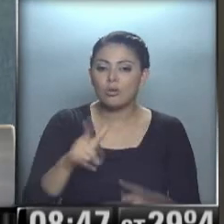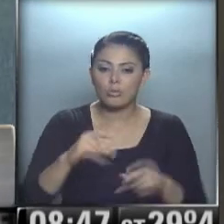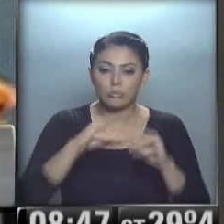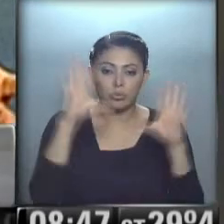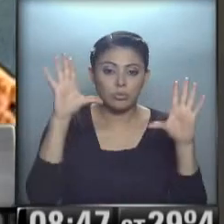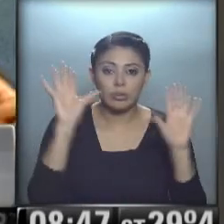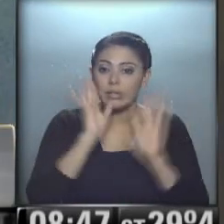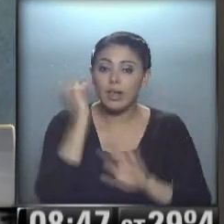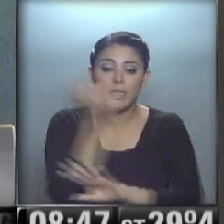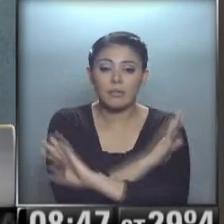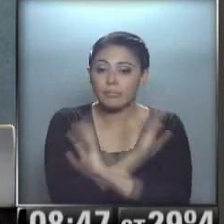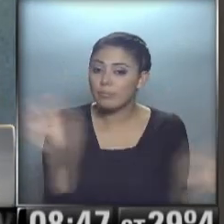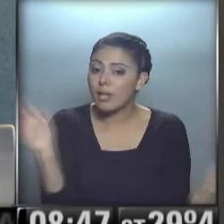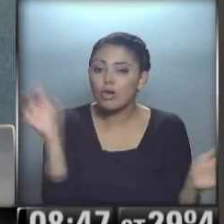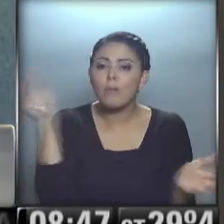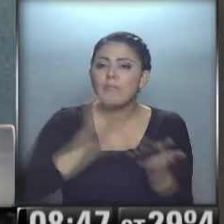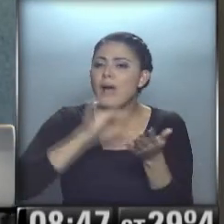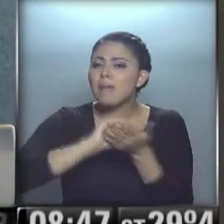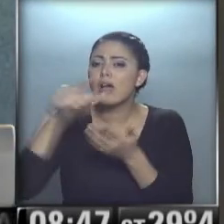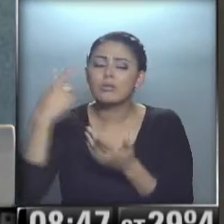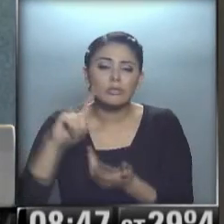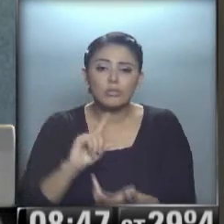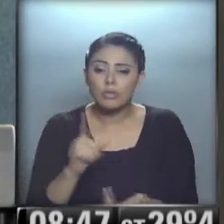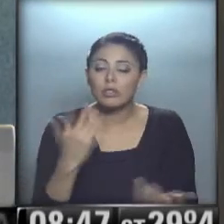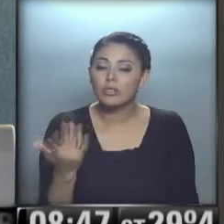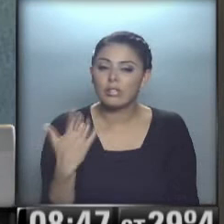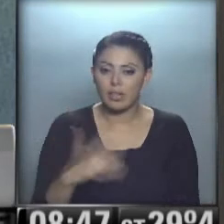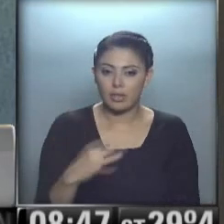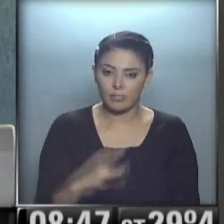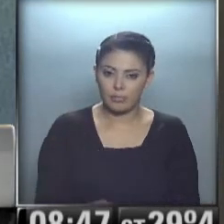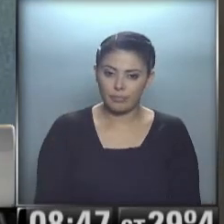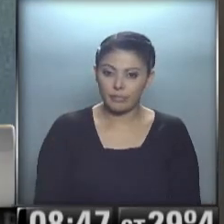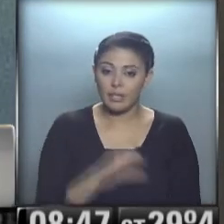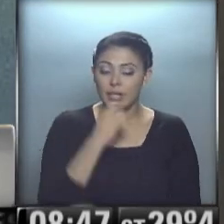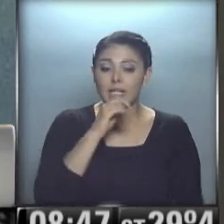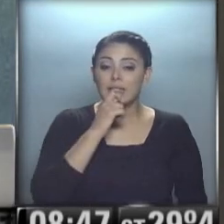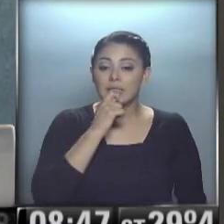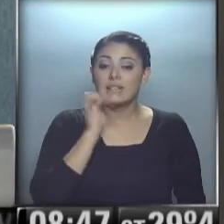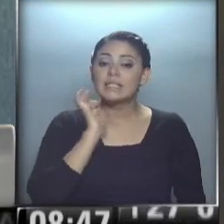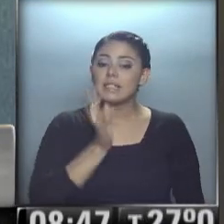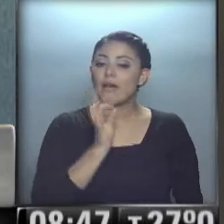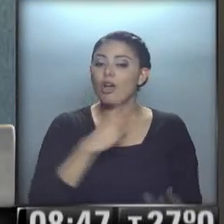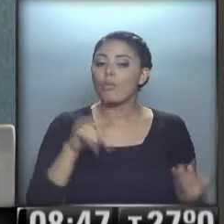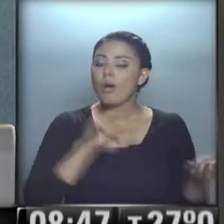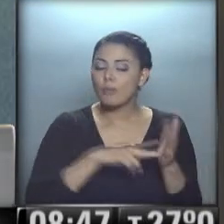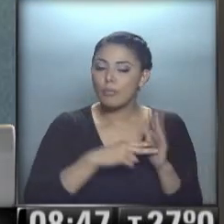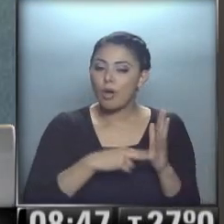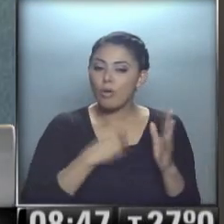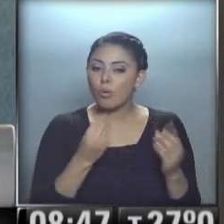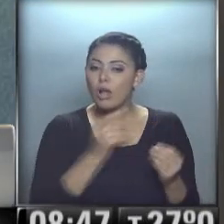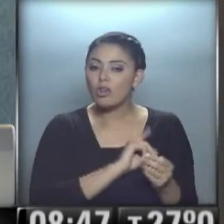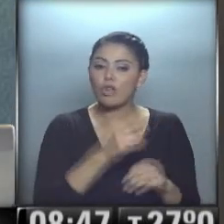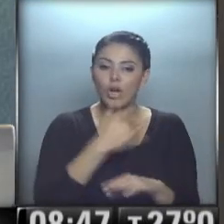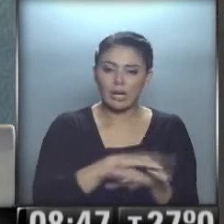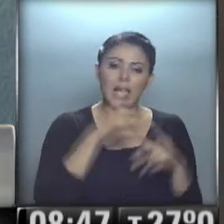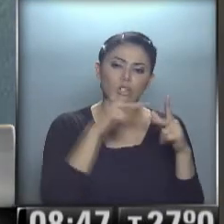eléctrico. Punto. O sea, no hay otra cuestión. Entonces, lo que se tiene que hacer en estos casos, cuando se identifica un tema, no propiciar ni corte de